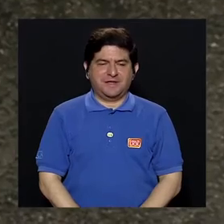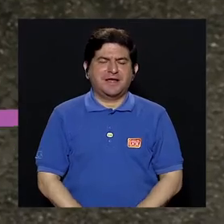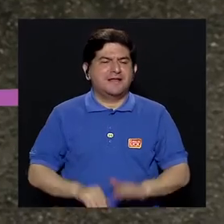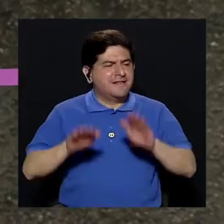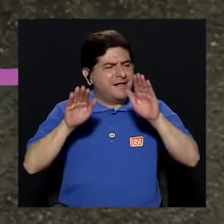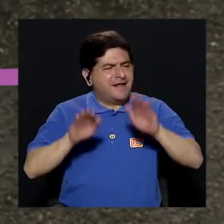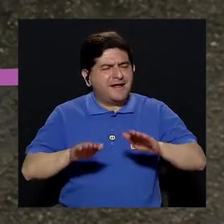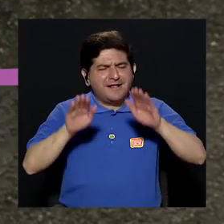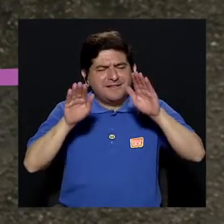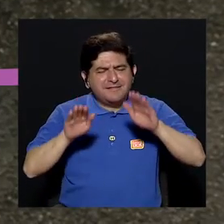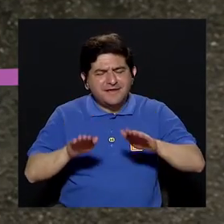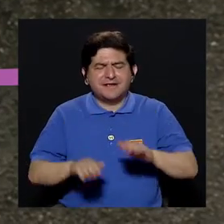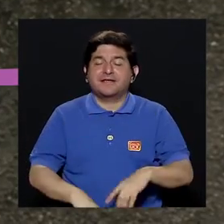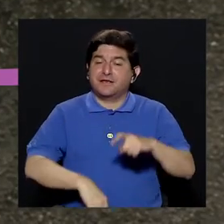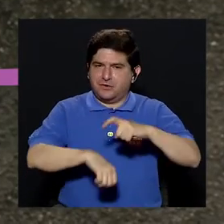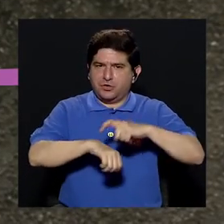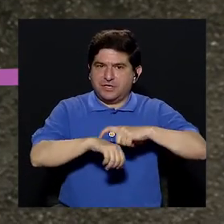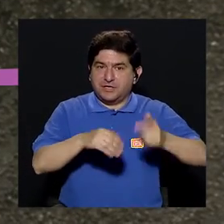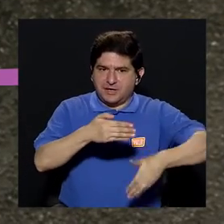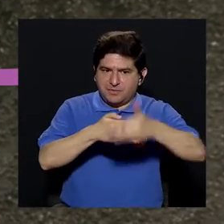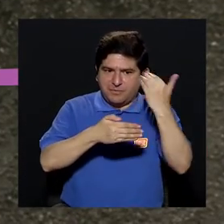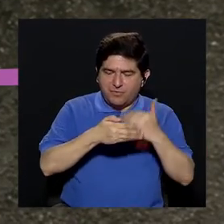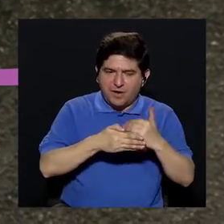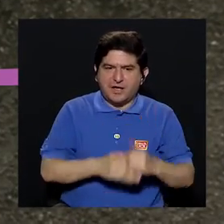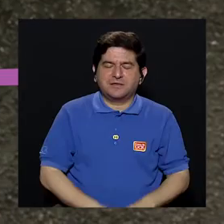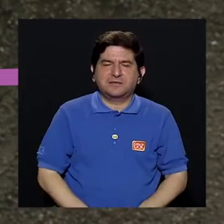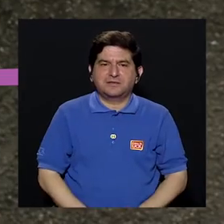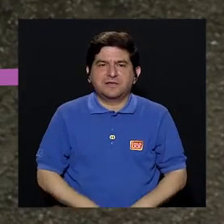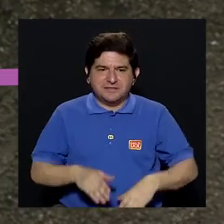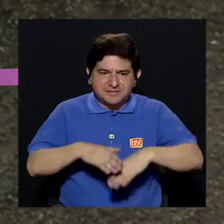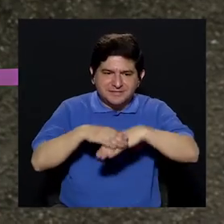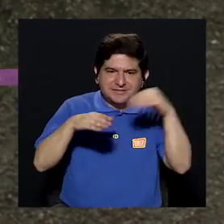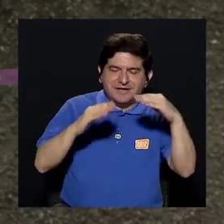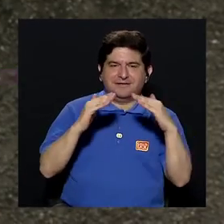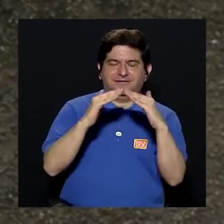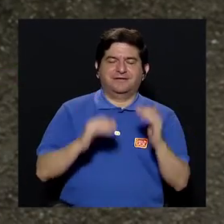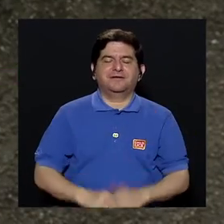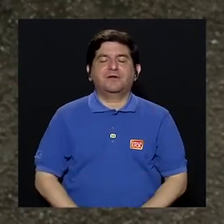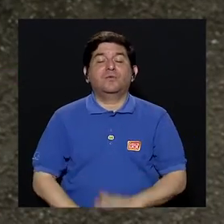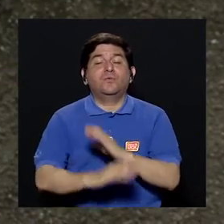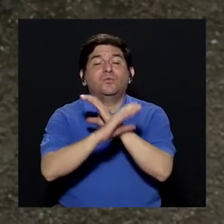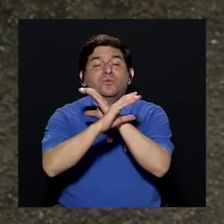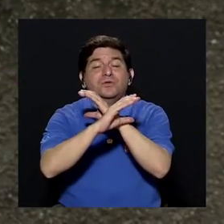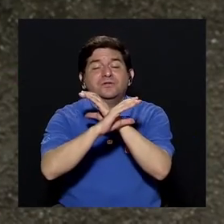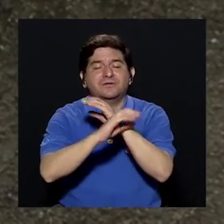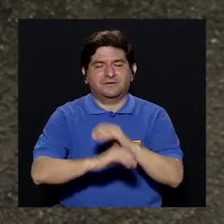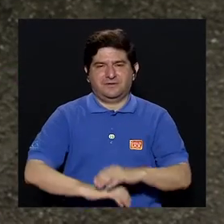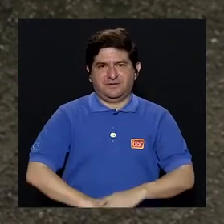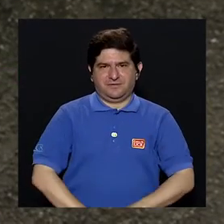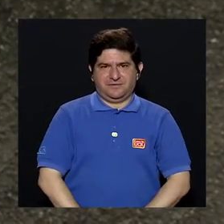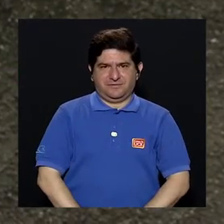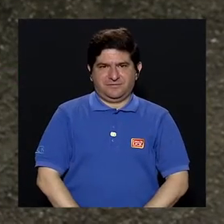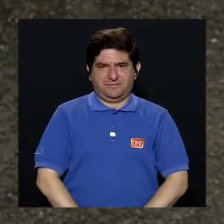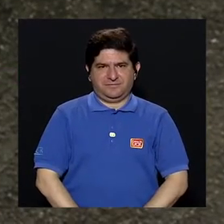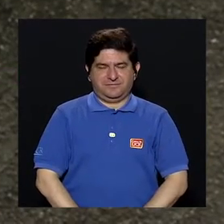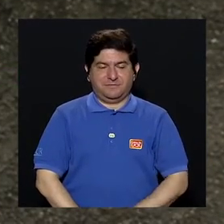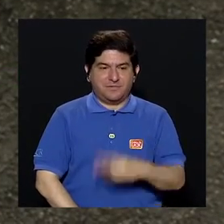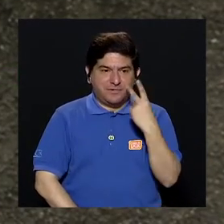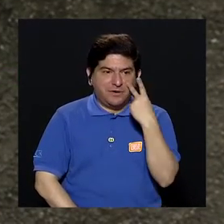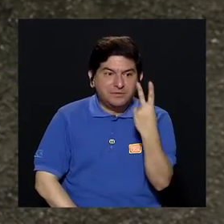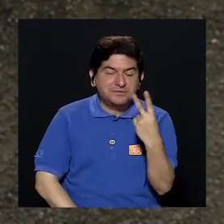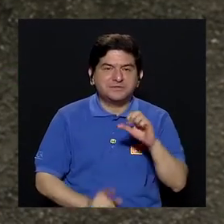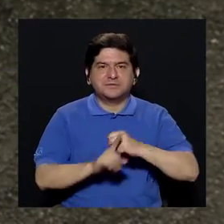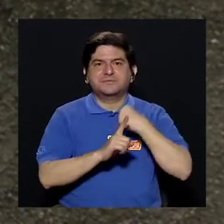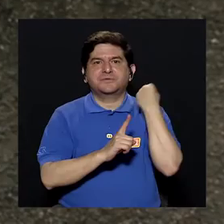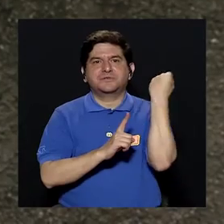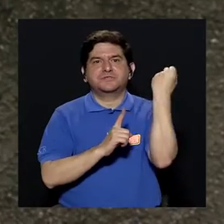con la mayor tranquilidad, con el mayor tiempo, prudencia, y pues que vean